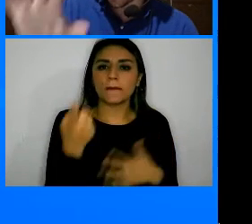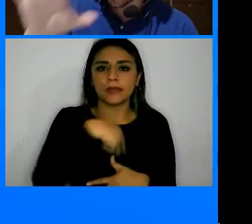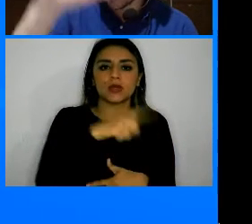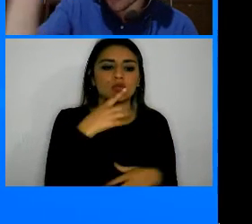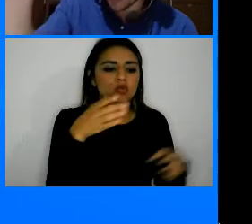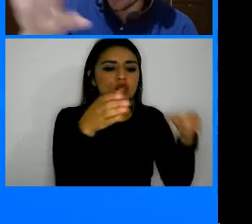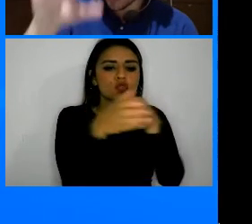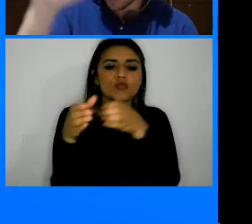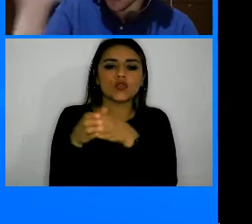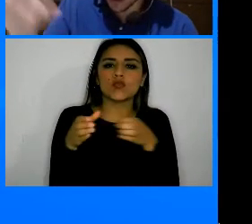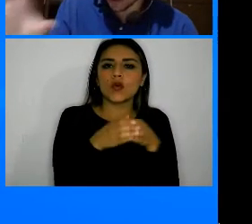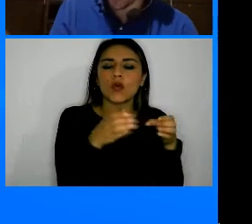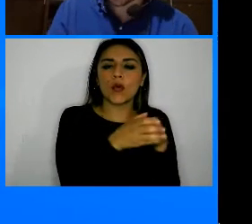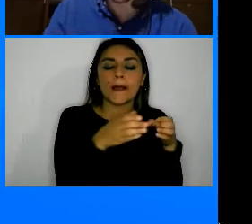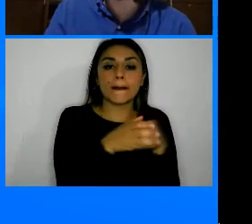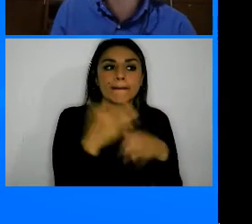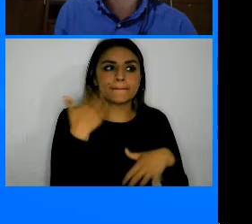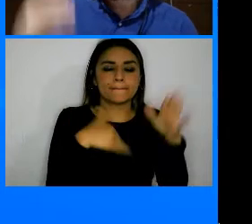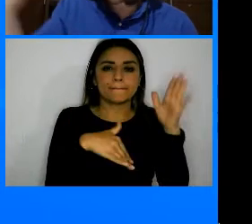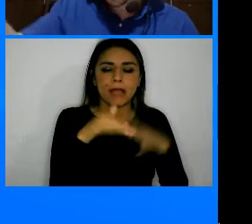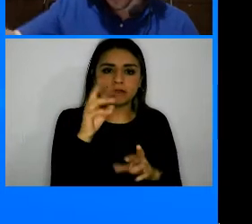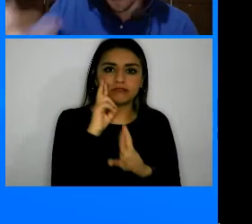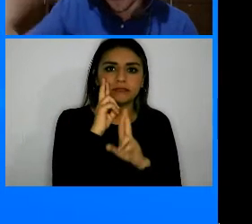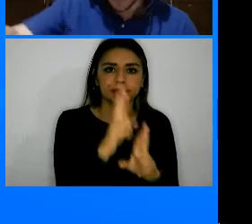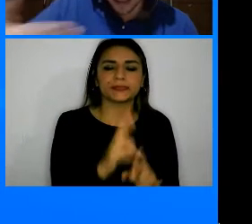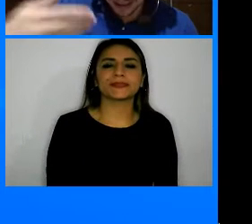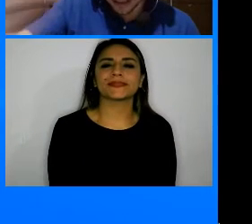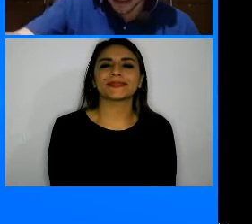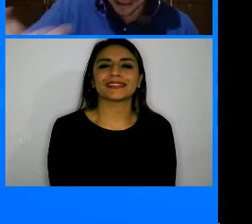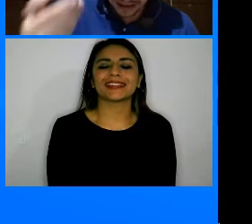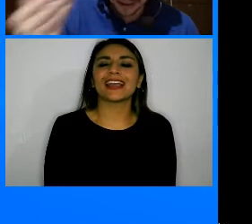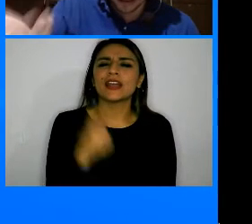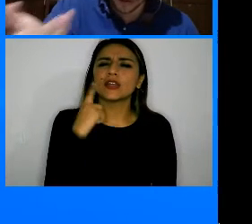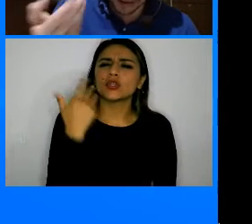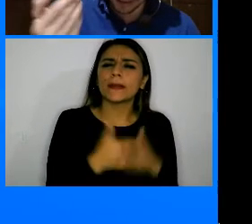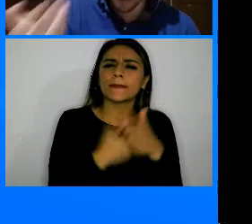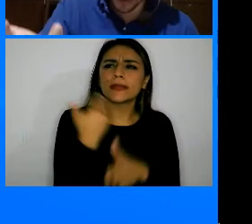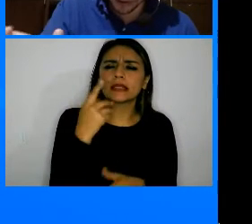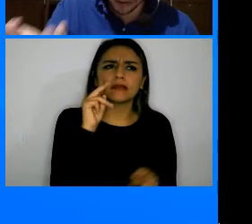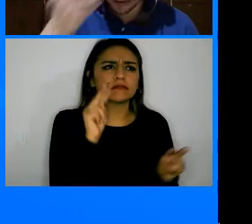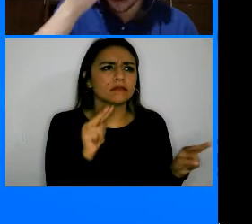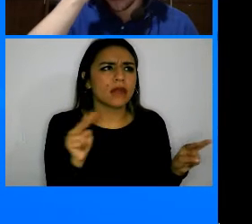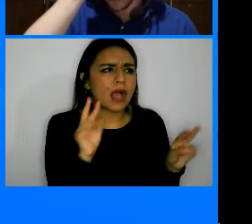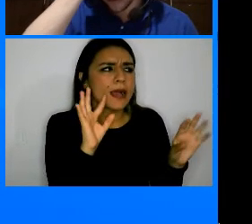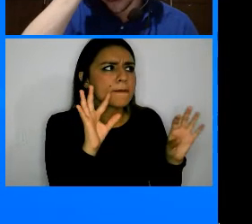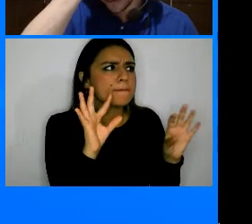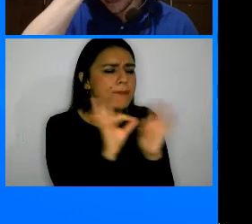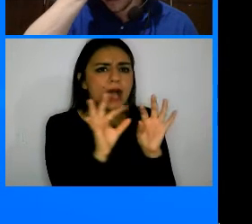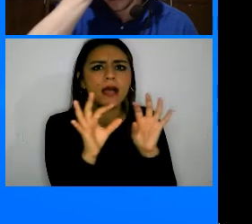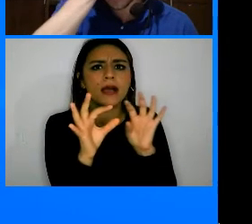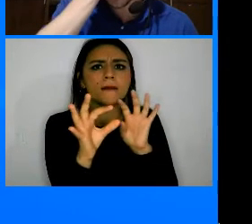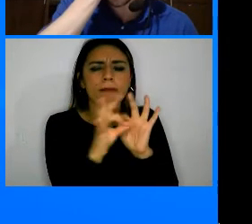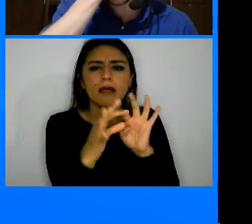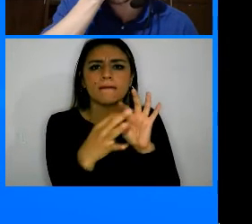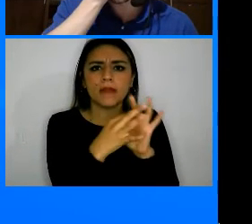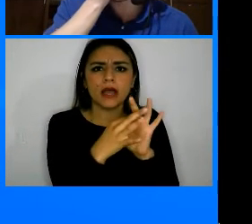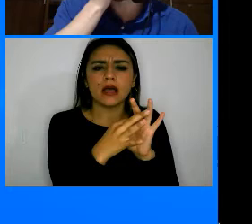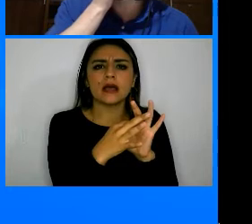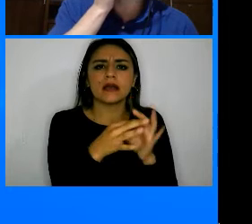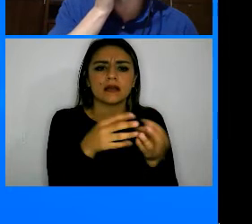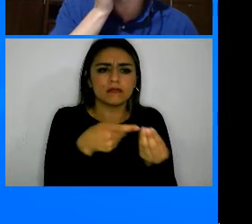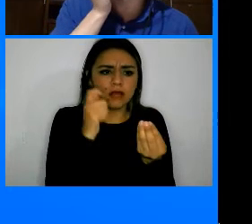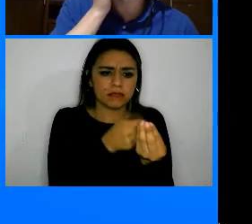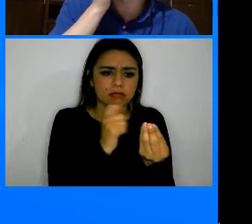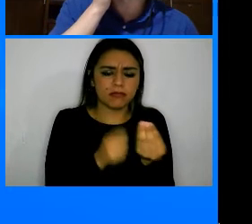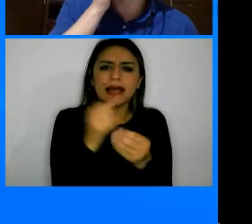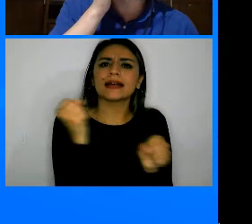grupos más reconocidos. Cuando yo empecé ya a conectarme un poquito más con la cerámica y a